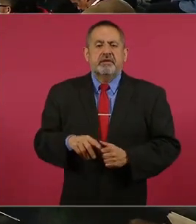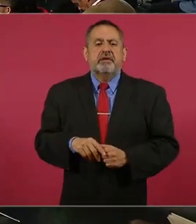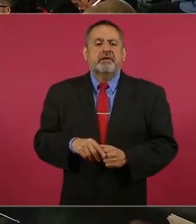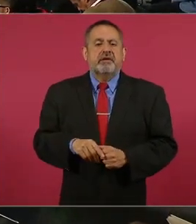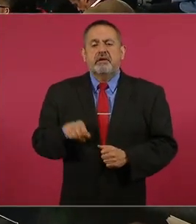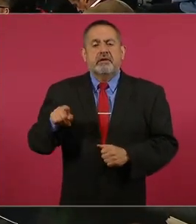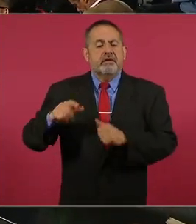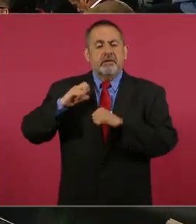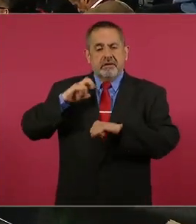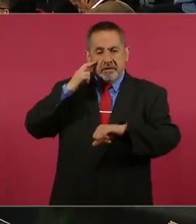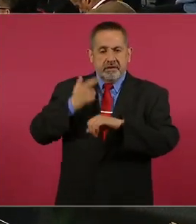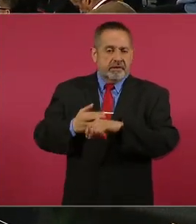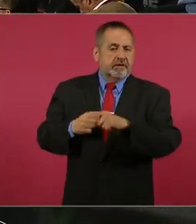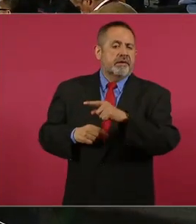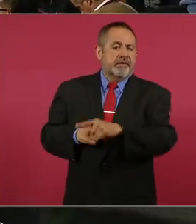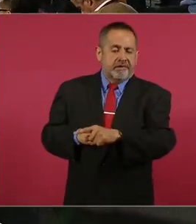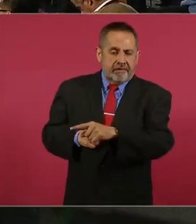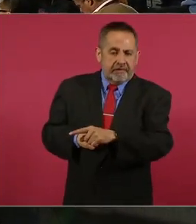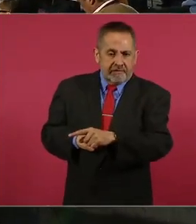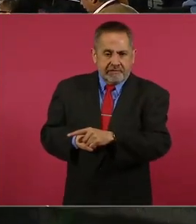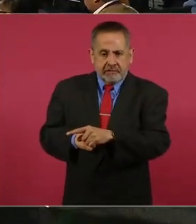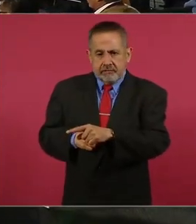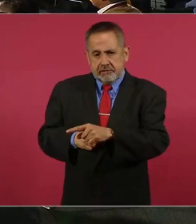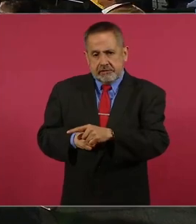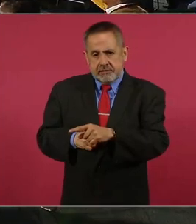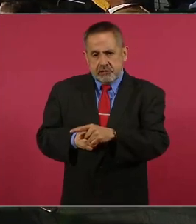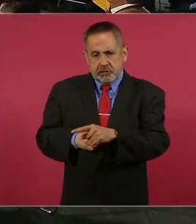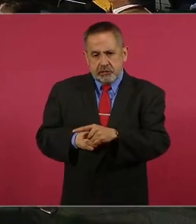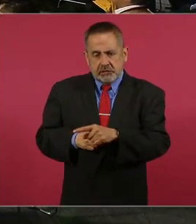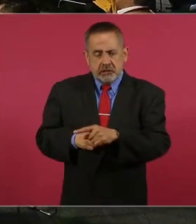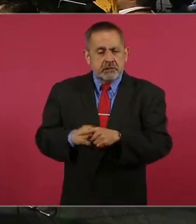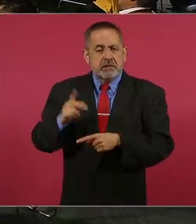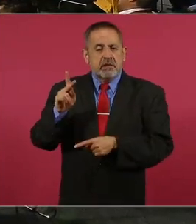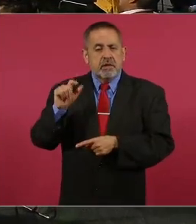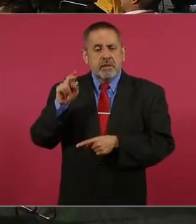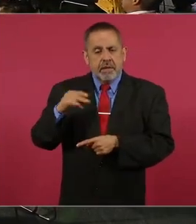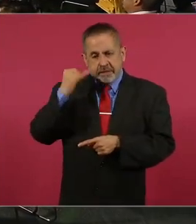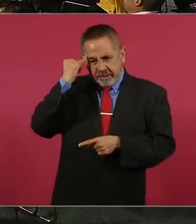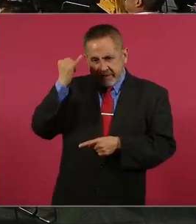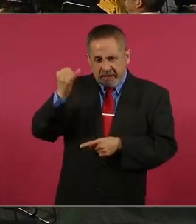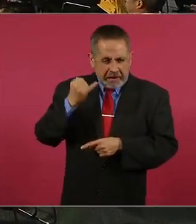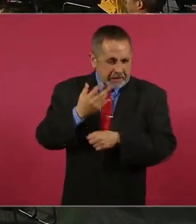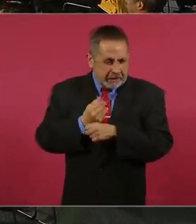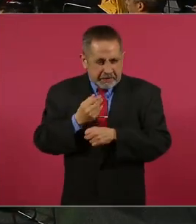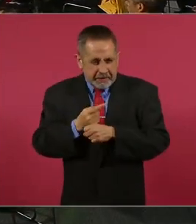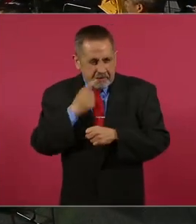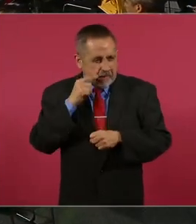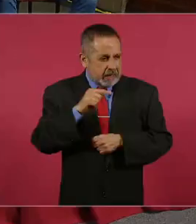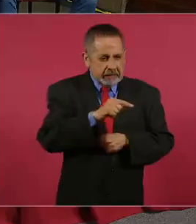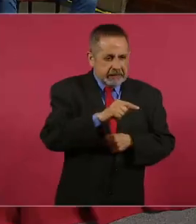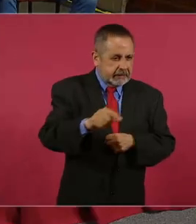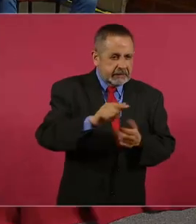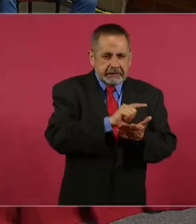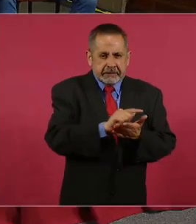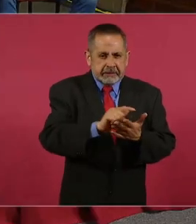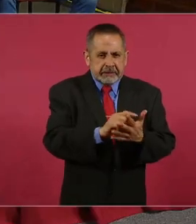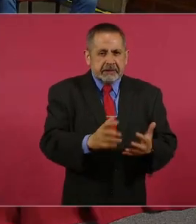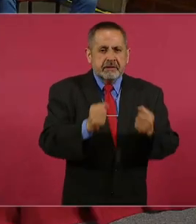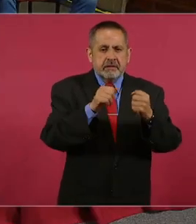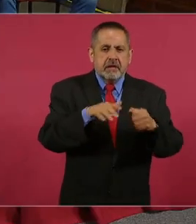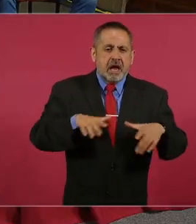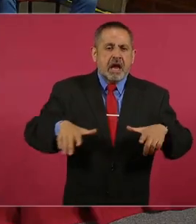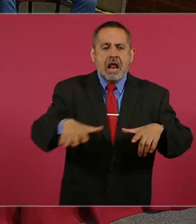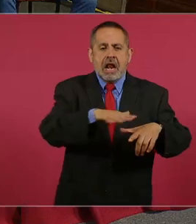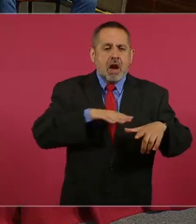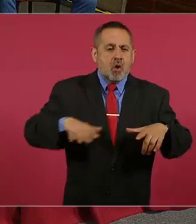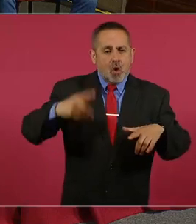es el encargado de todo el plan de rescate ecológico del lago de